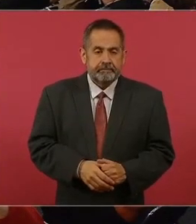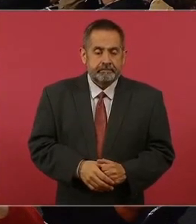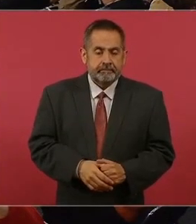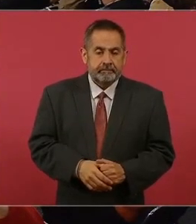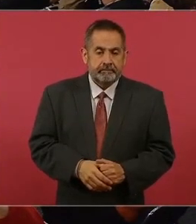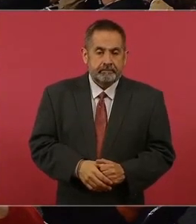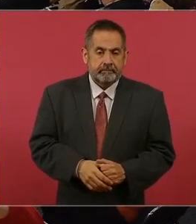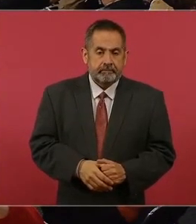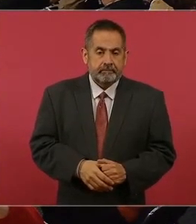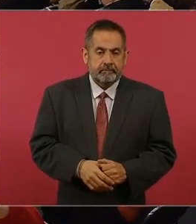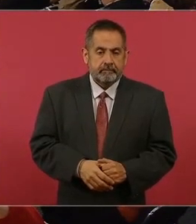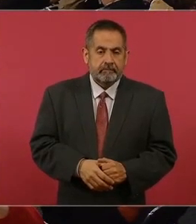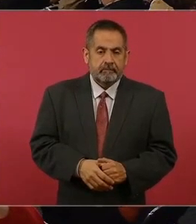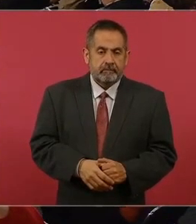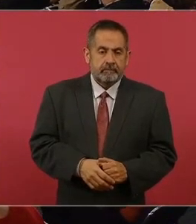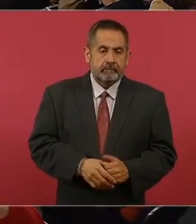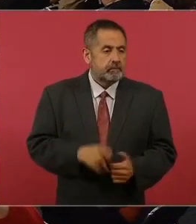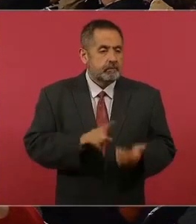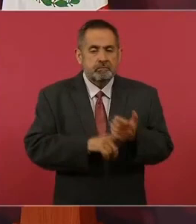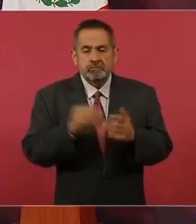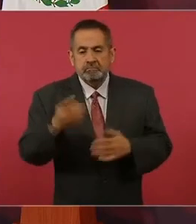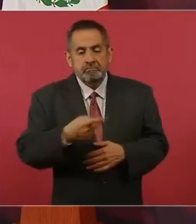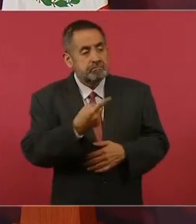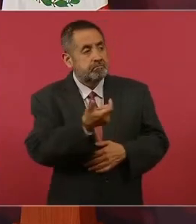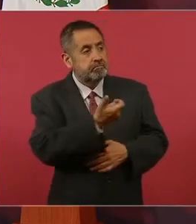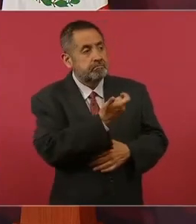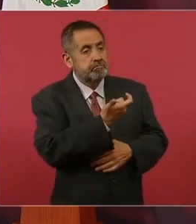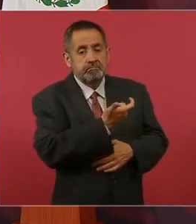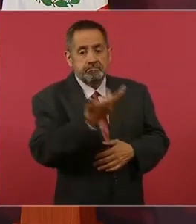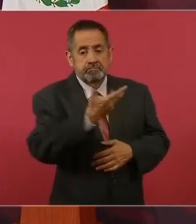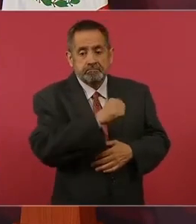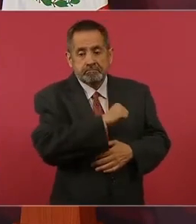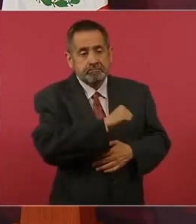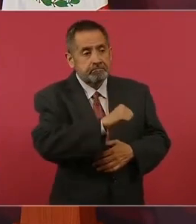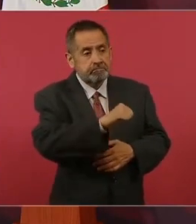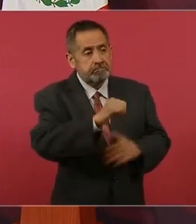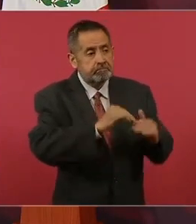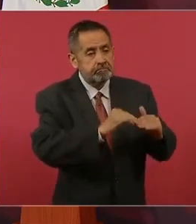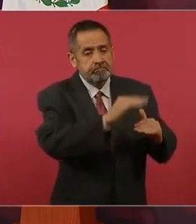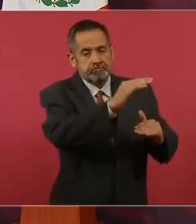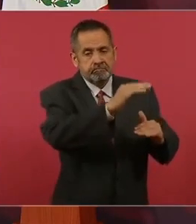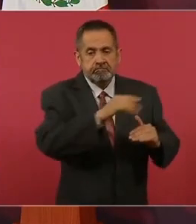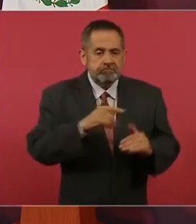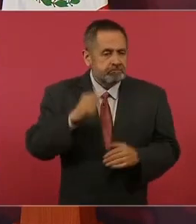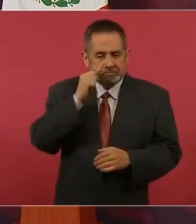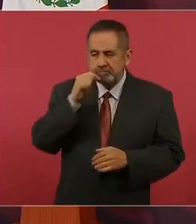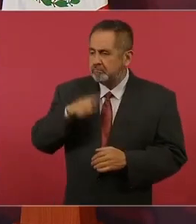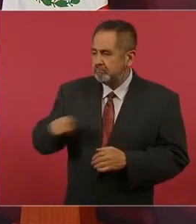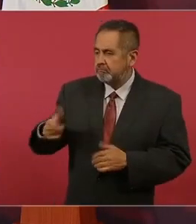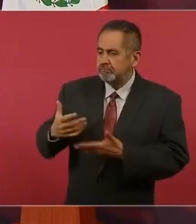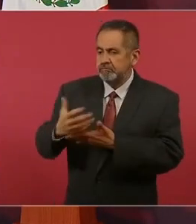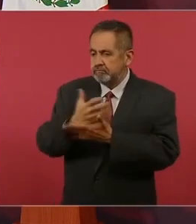Y con inflación que se nos presentó